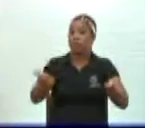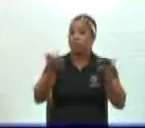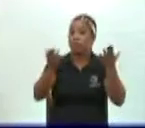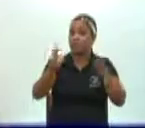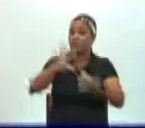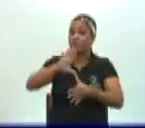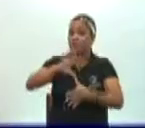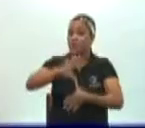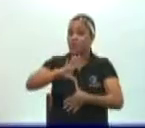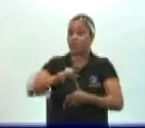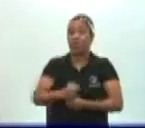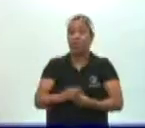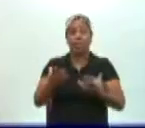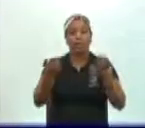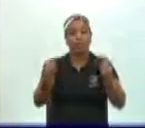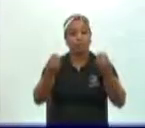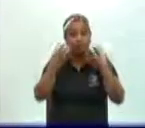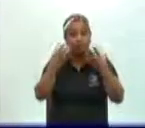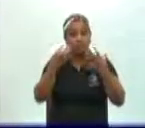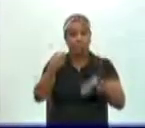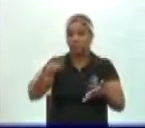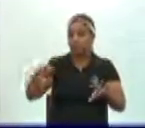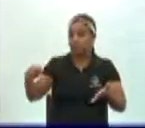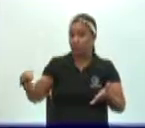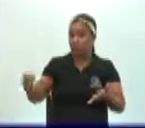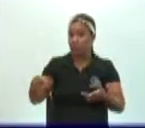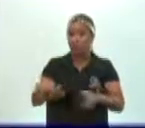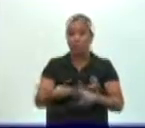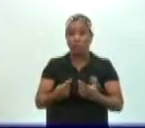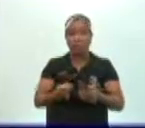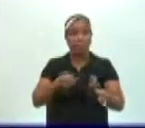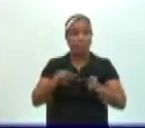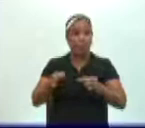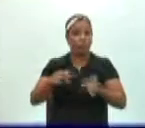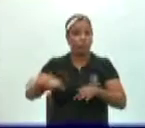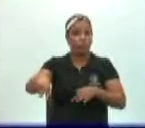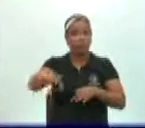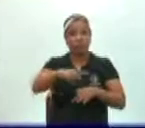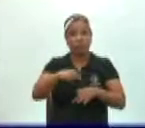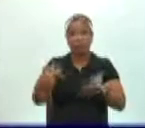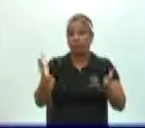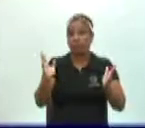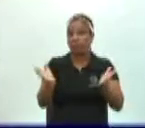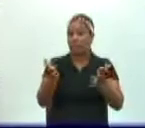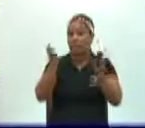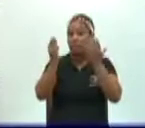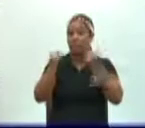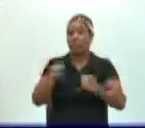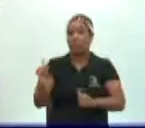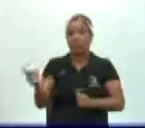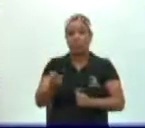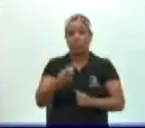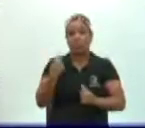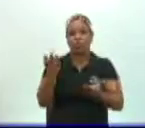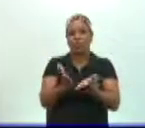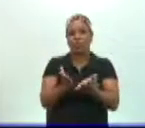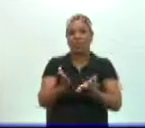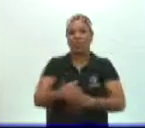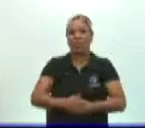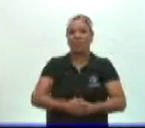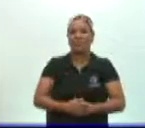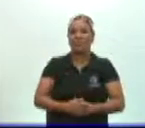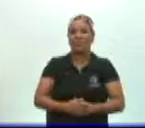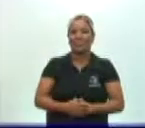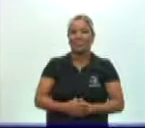América, y es muy importante que lo anoten porque en función de ellos que vamos a ir desarrollando nuestras clases.